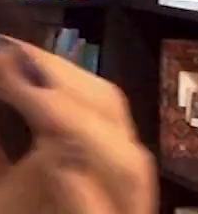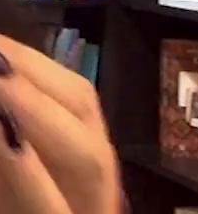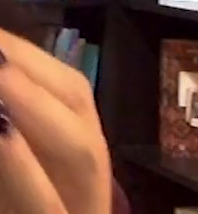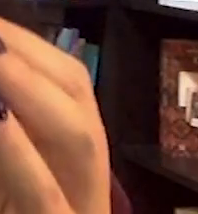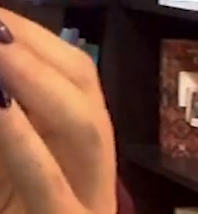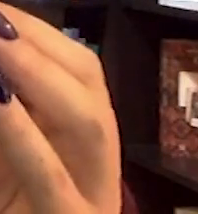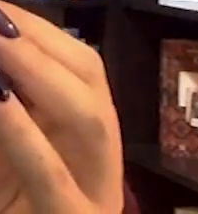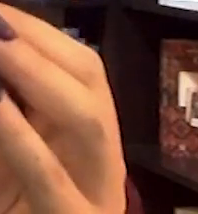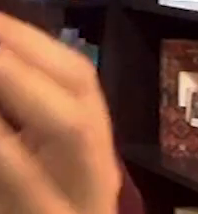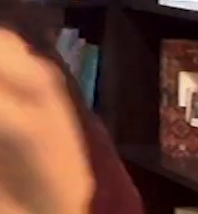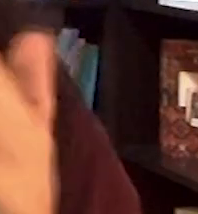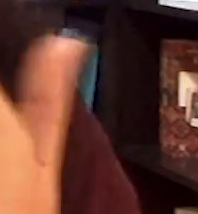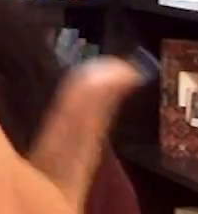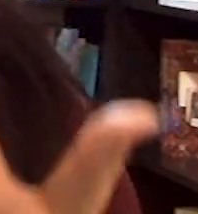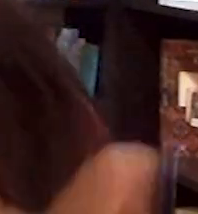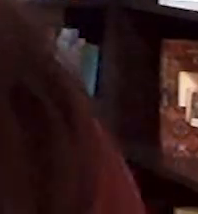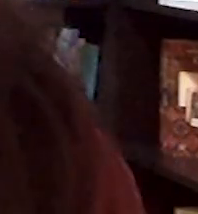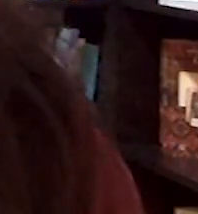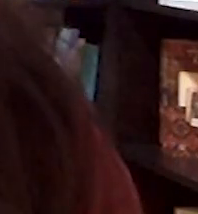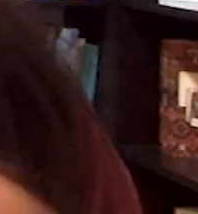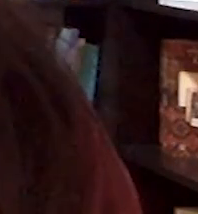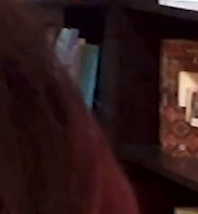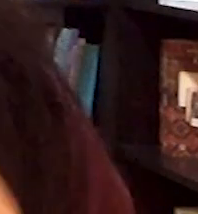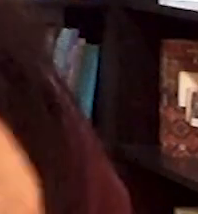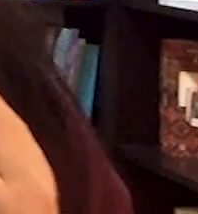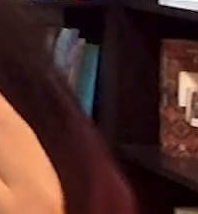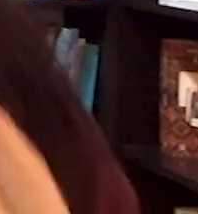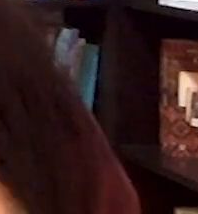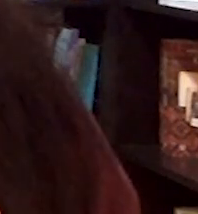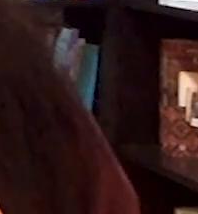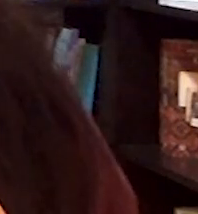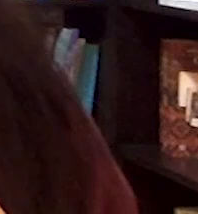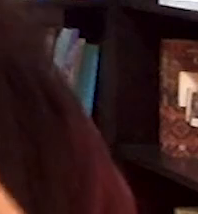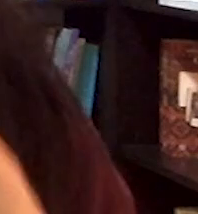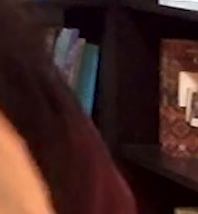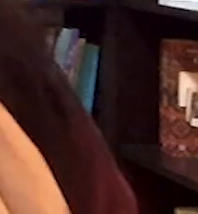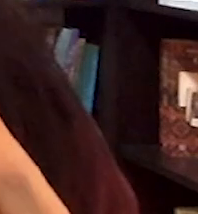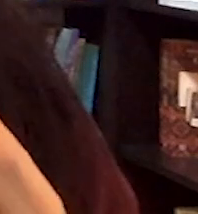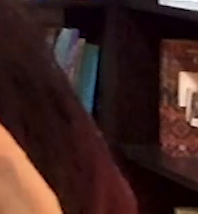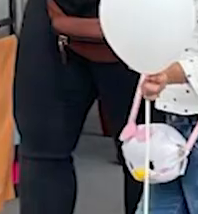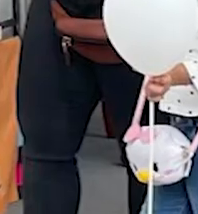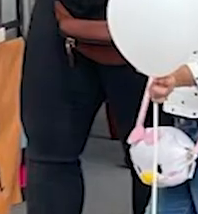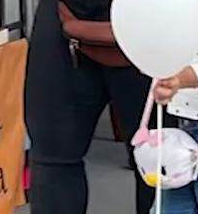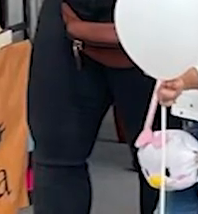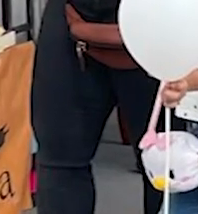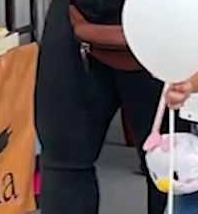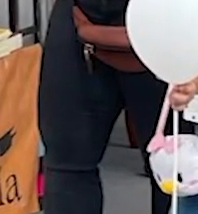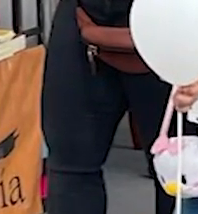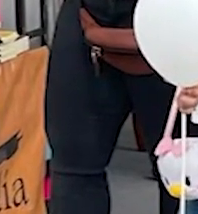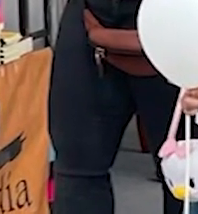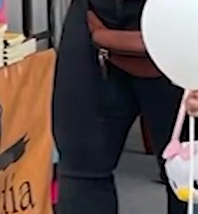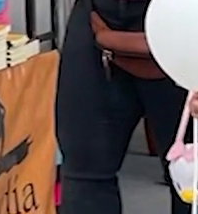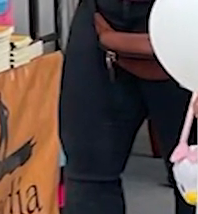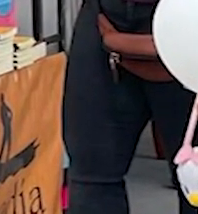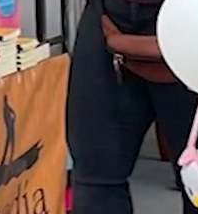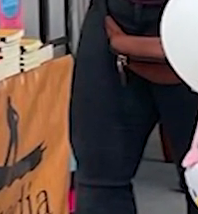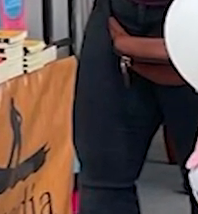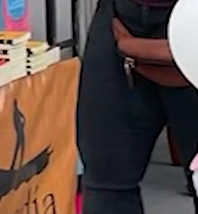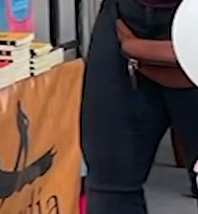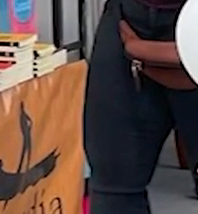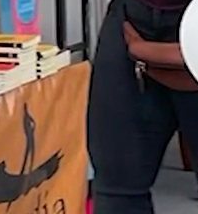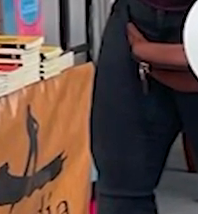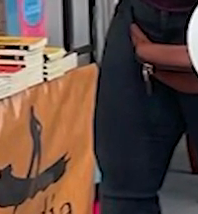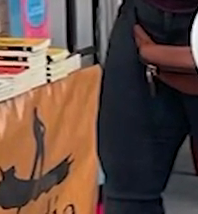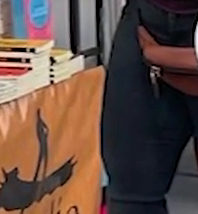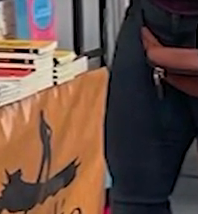que acerca en mucha mayor medida a los lectores, a las lectoras, con sus autores, con